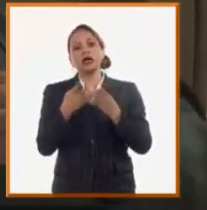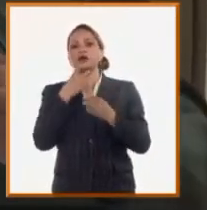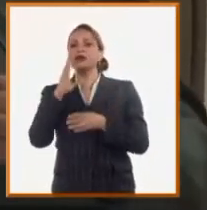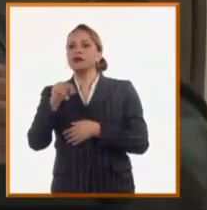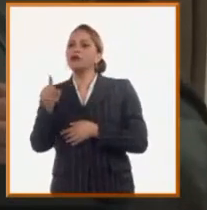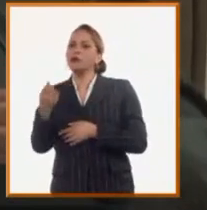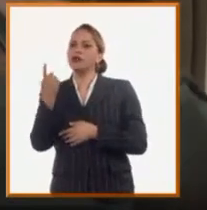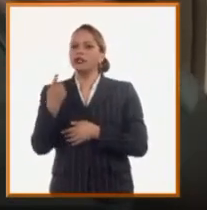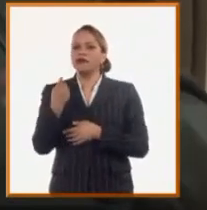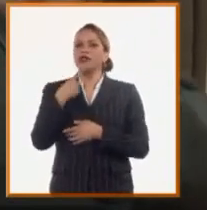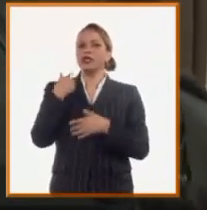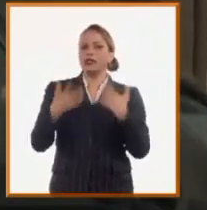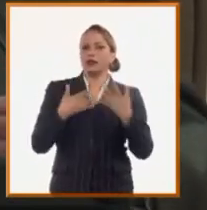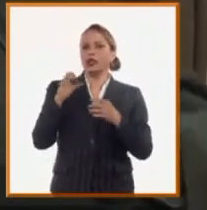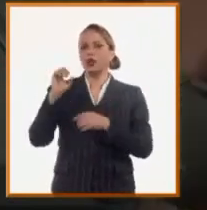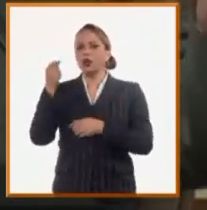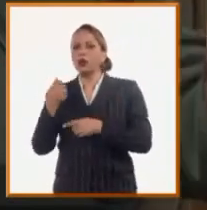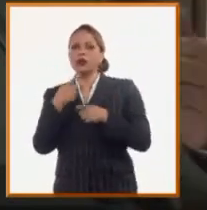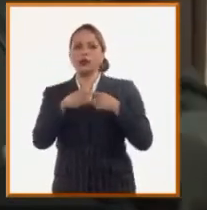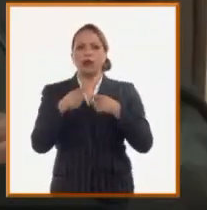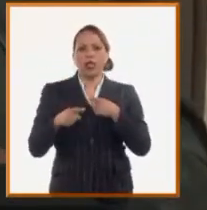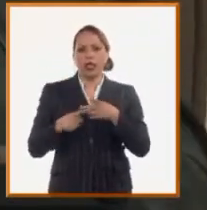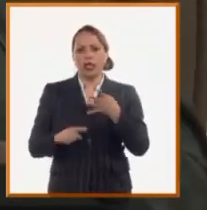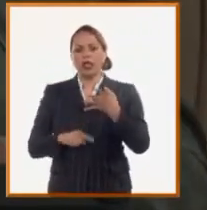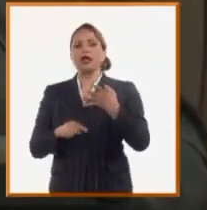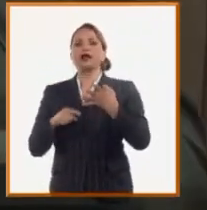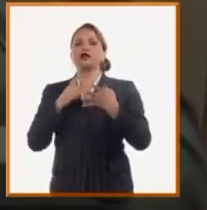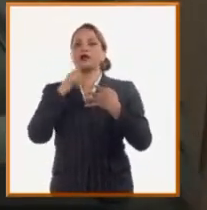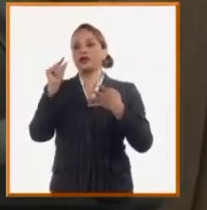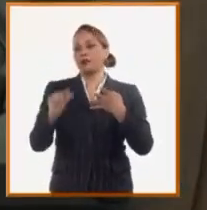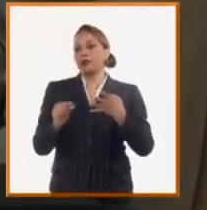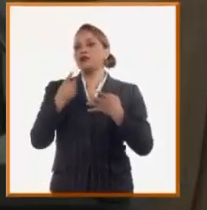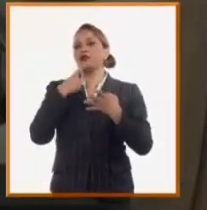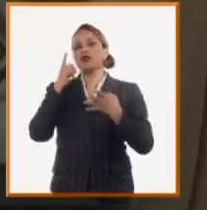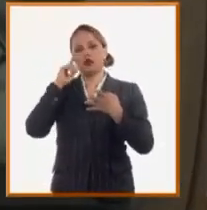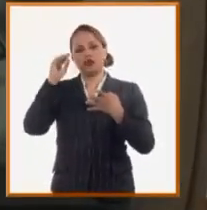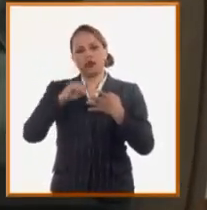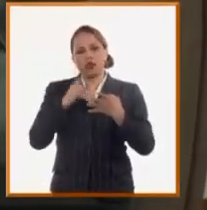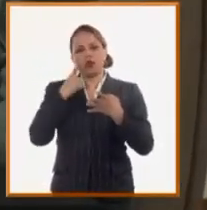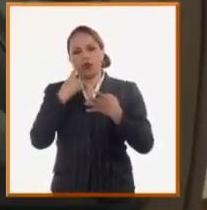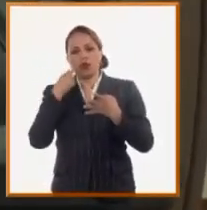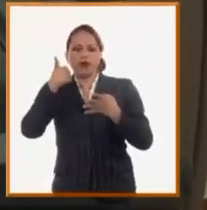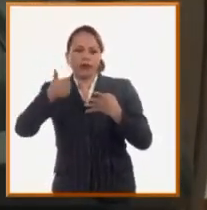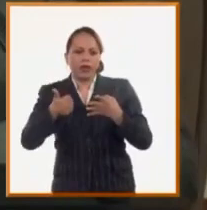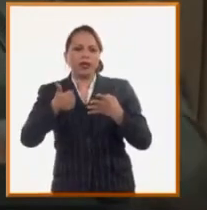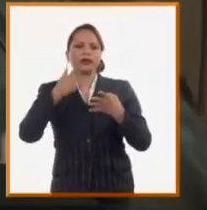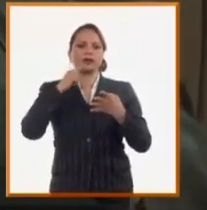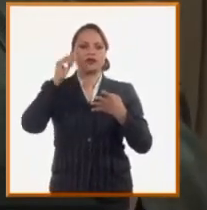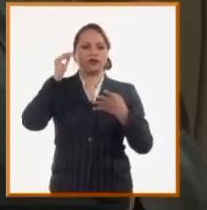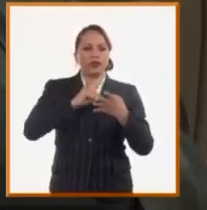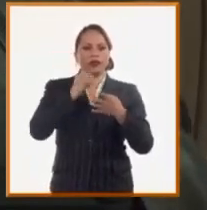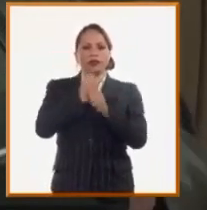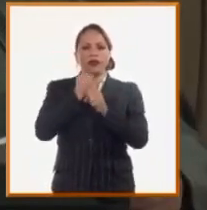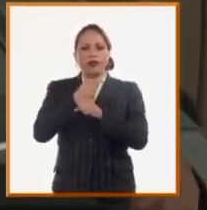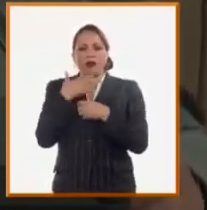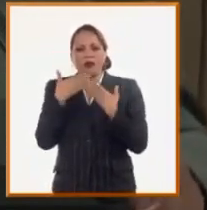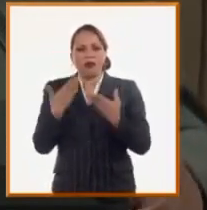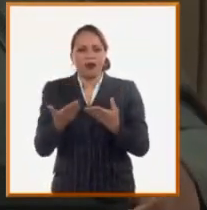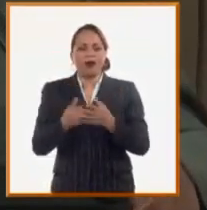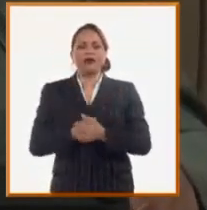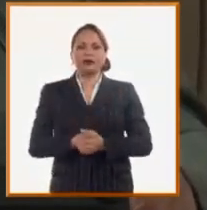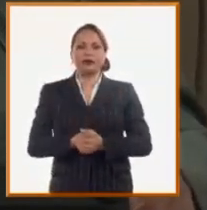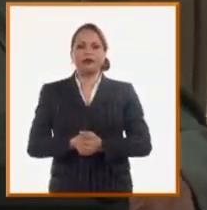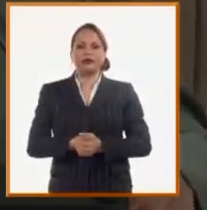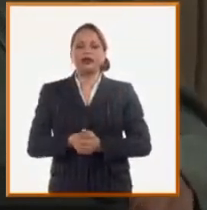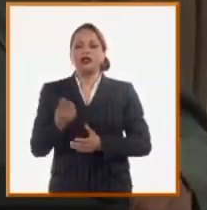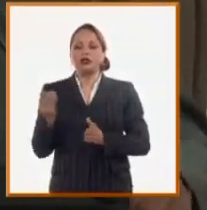me hace falta esta actividad económica y esto, con estas personas que además sé que las conozco, sé cuál es su comportamiento y eso, y